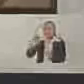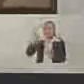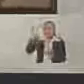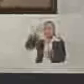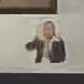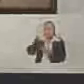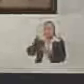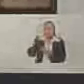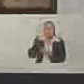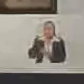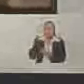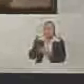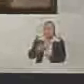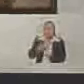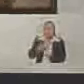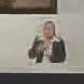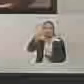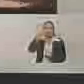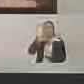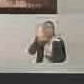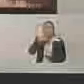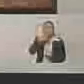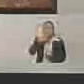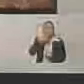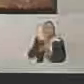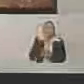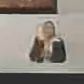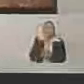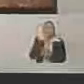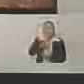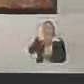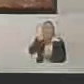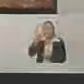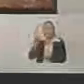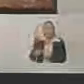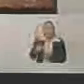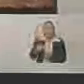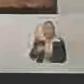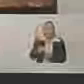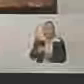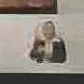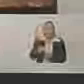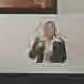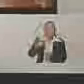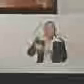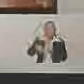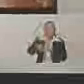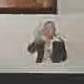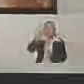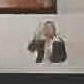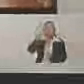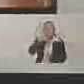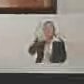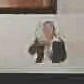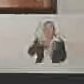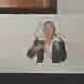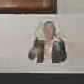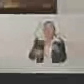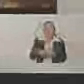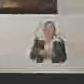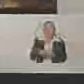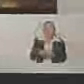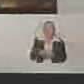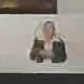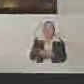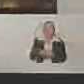cada uno de ellos tendrá 1.5 minutos de apertura, 1.5 minutos para una fase de bolsa de tiempo en la que se podrá plantear